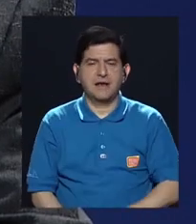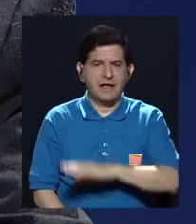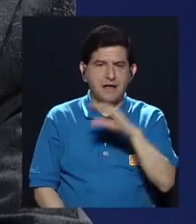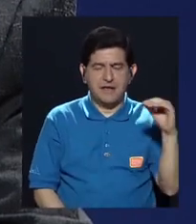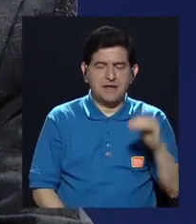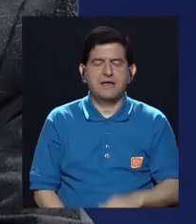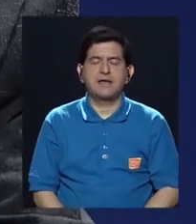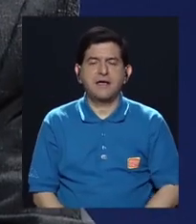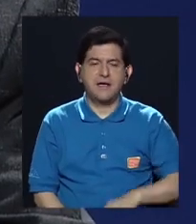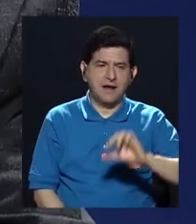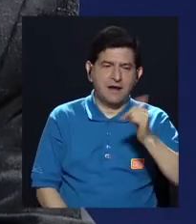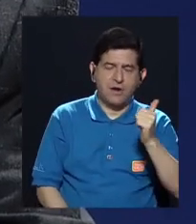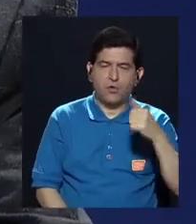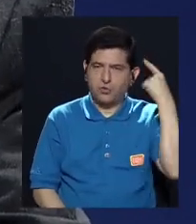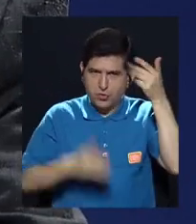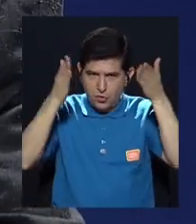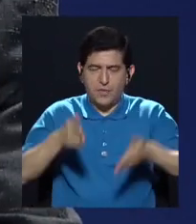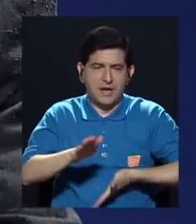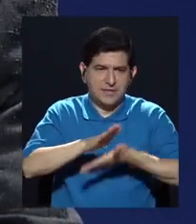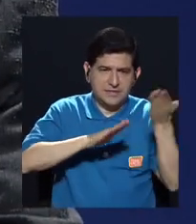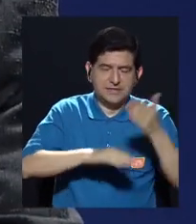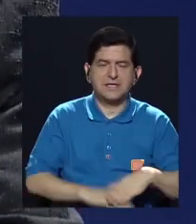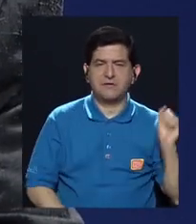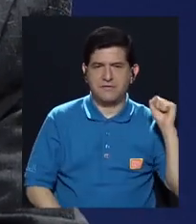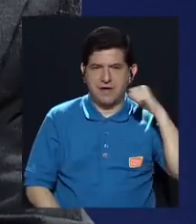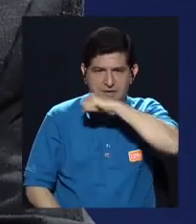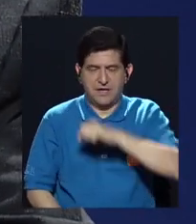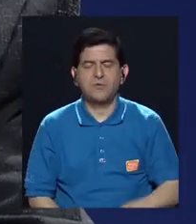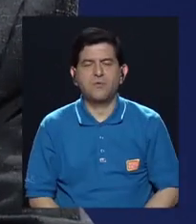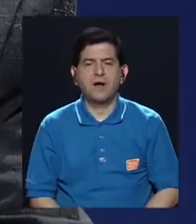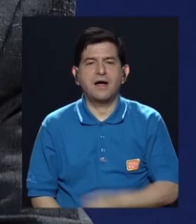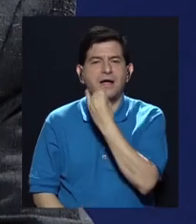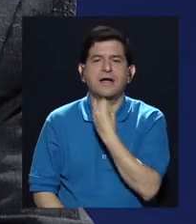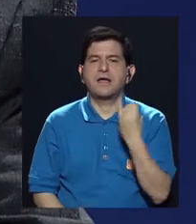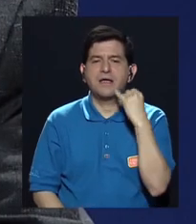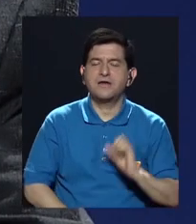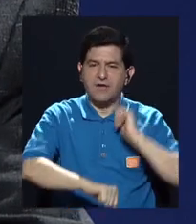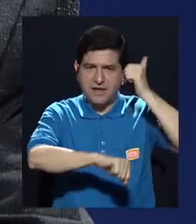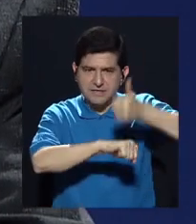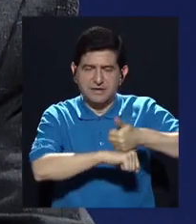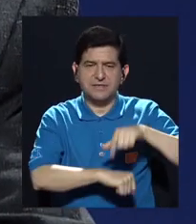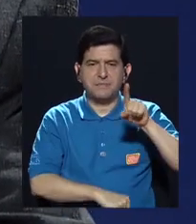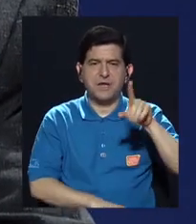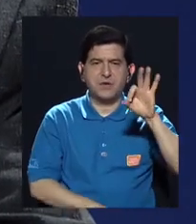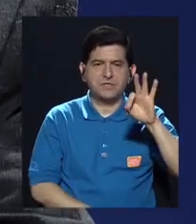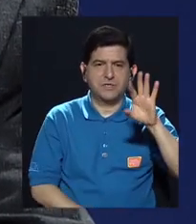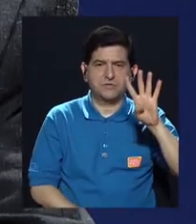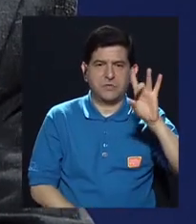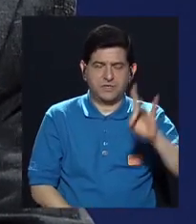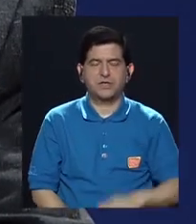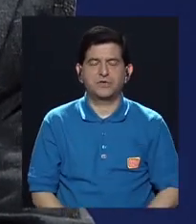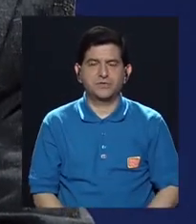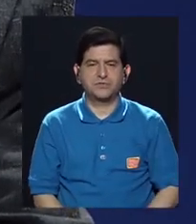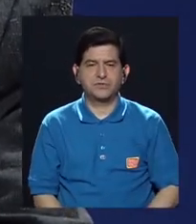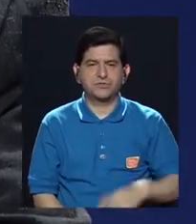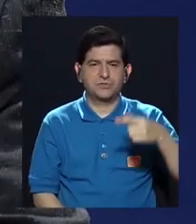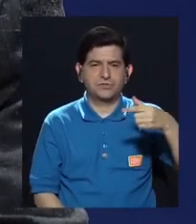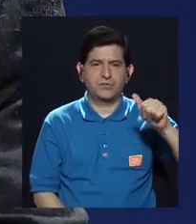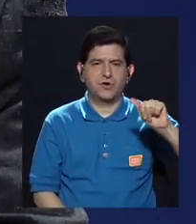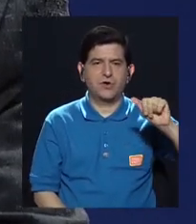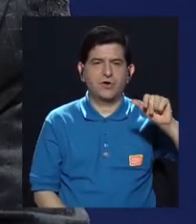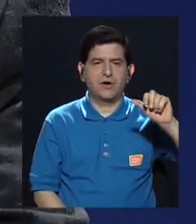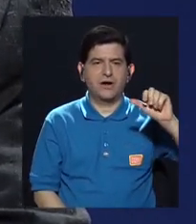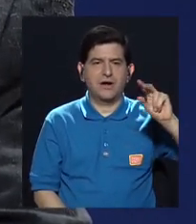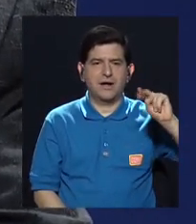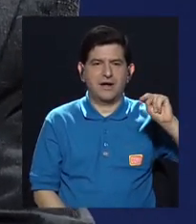para Taiwán. El Estado de Israel se forma en el 48. Gandhi le